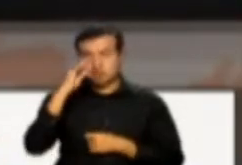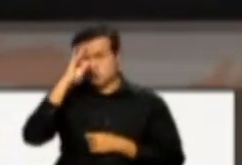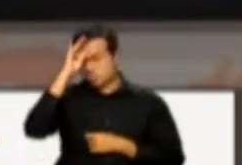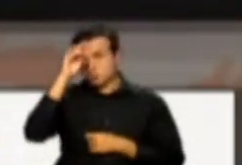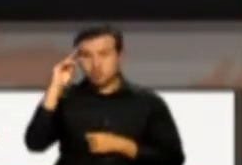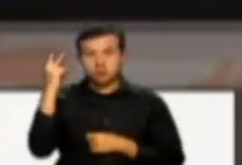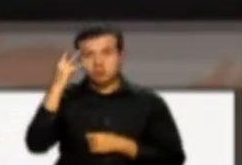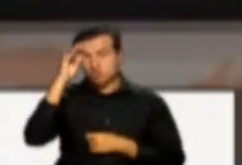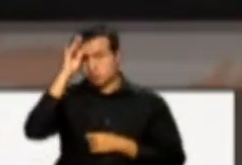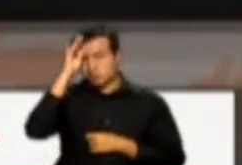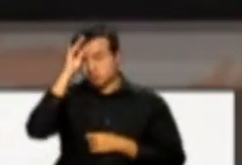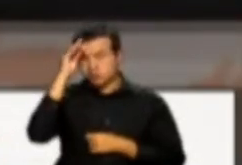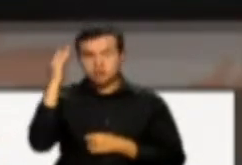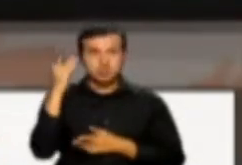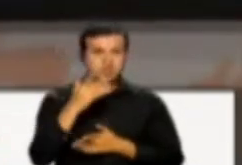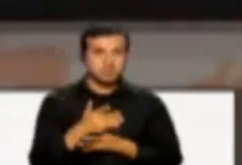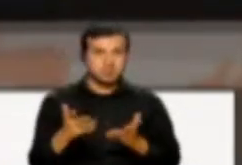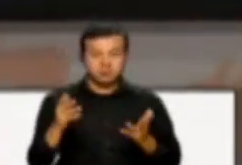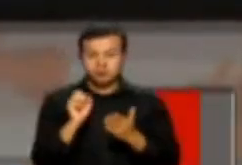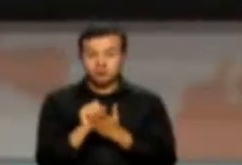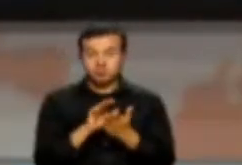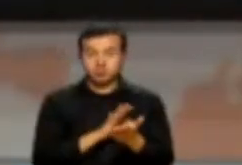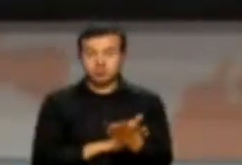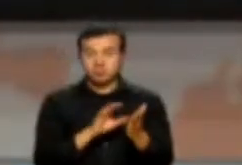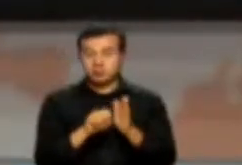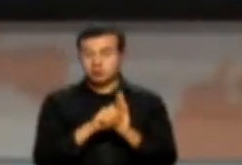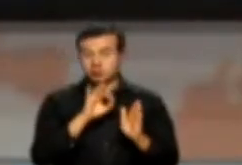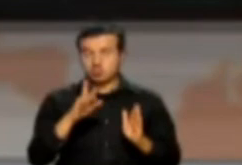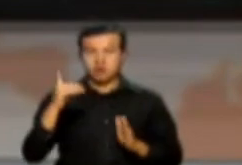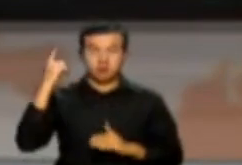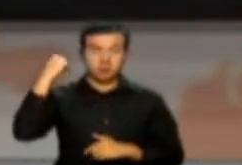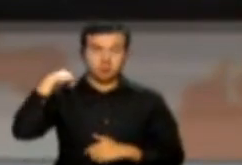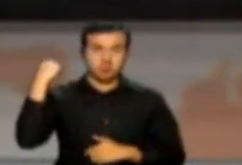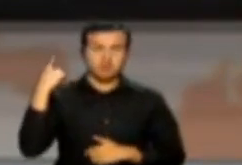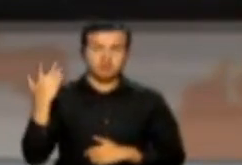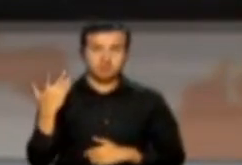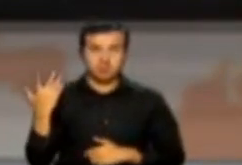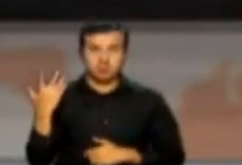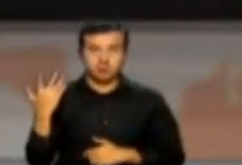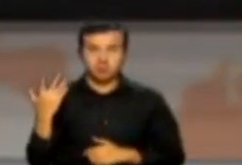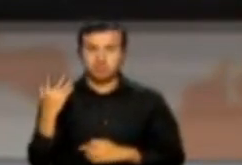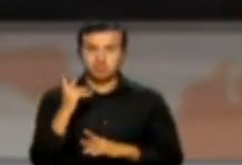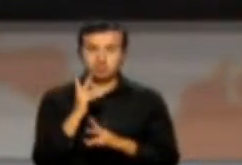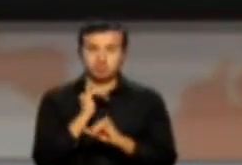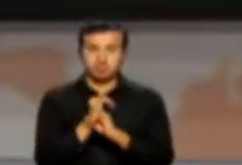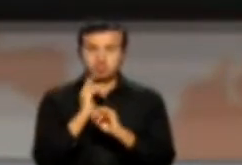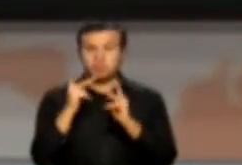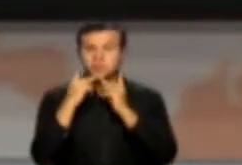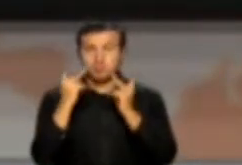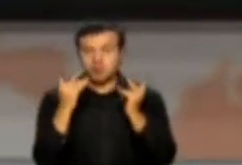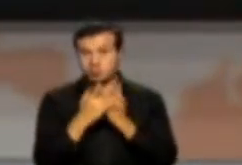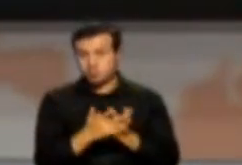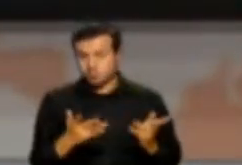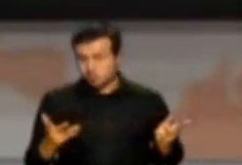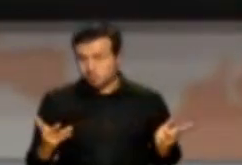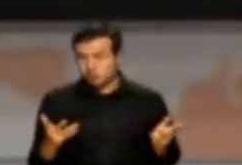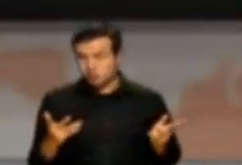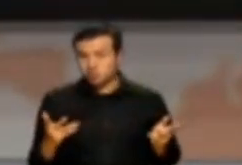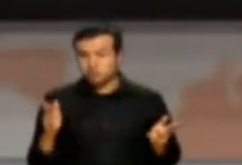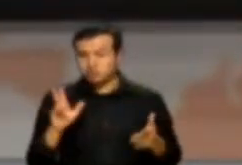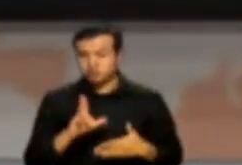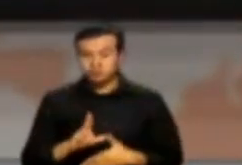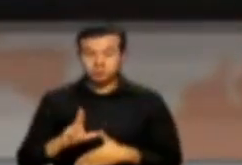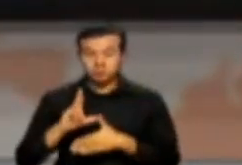que lleva adelante programas de trasplante de pulmón en el sector público generalmente en